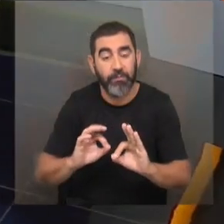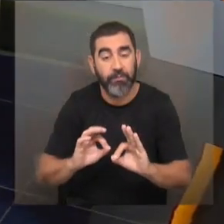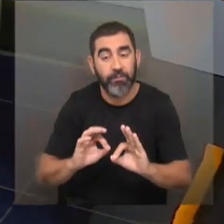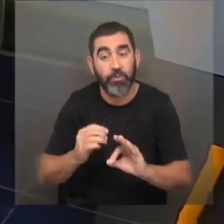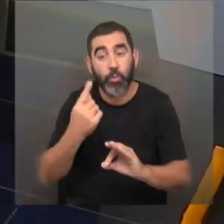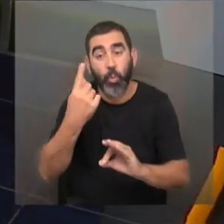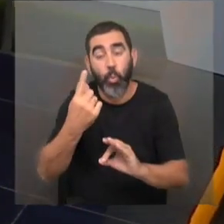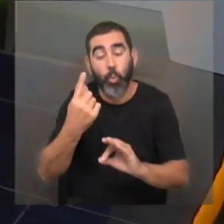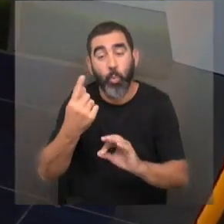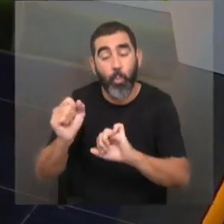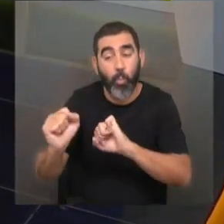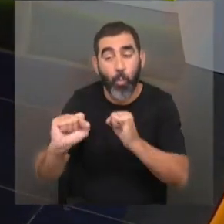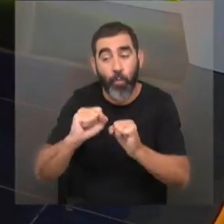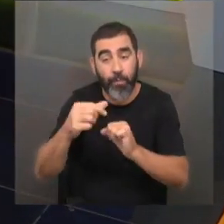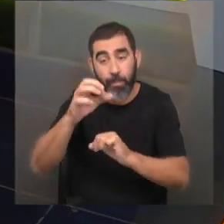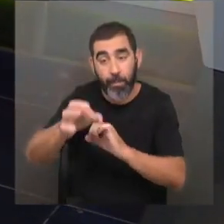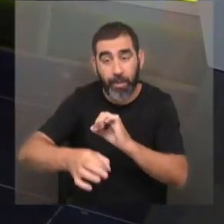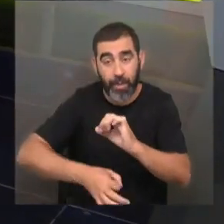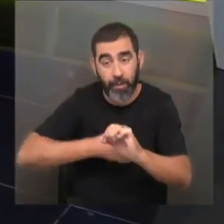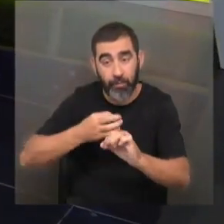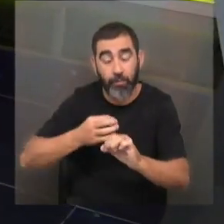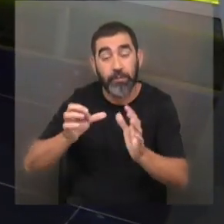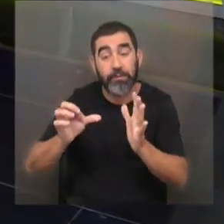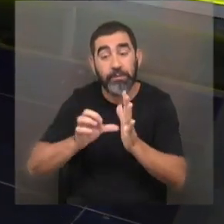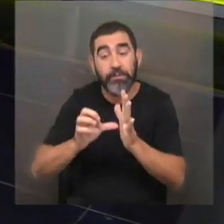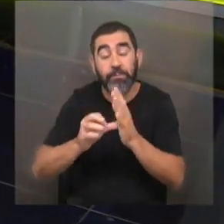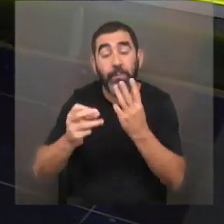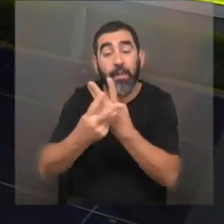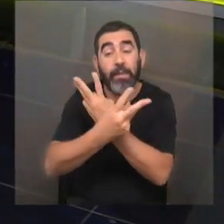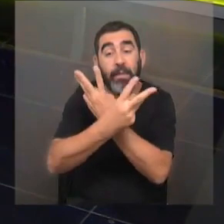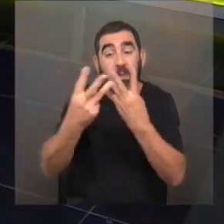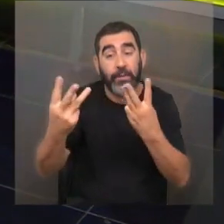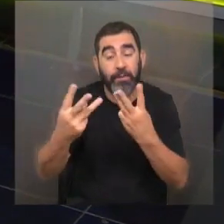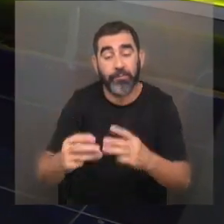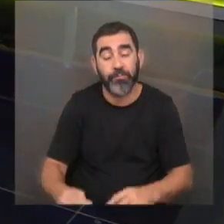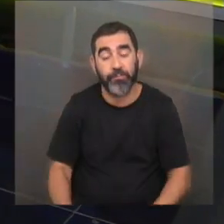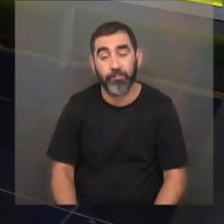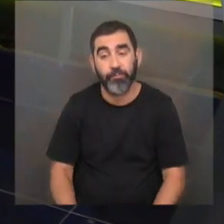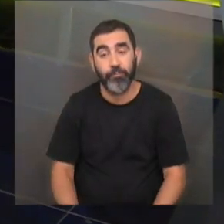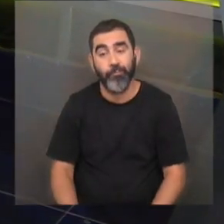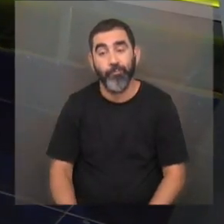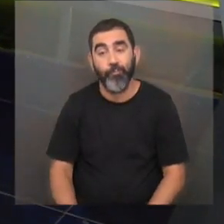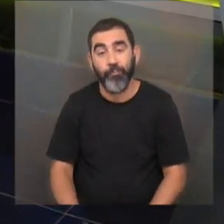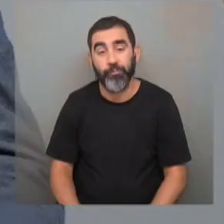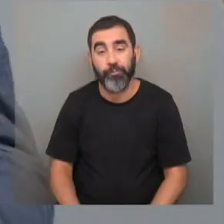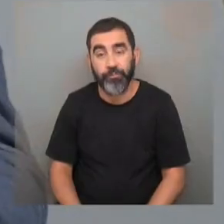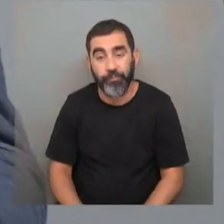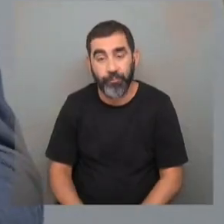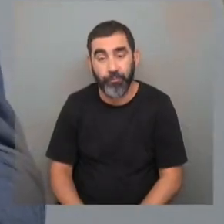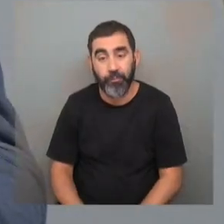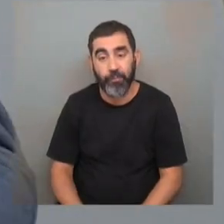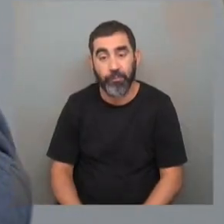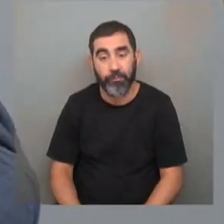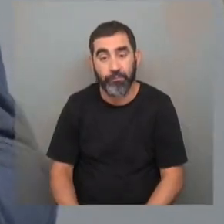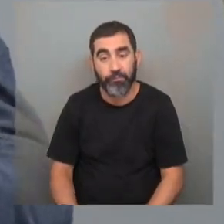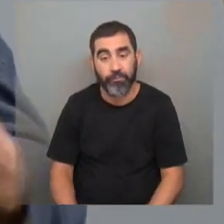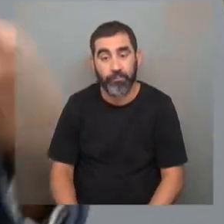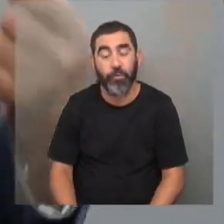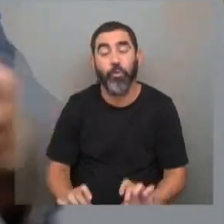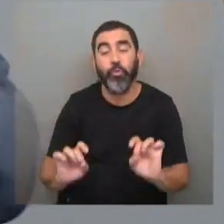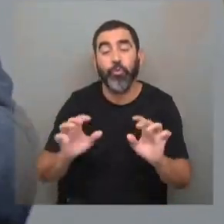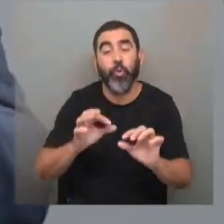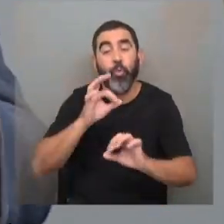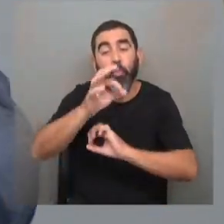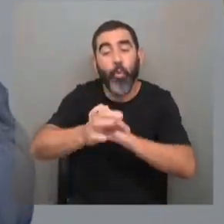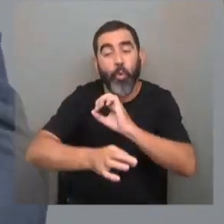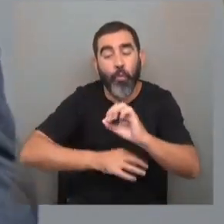un movimiento, a una órbita, sino a una propiedad del sistema. Eso es importante explicarlo. Es más sutil que el hecho de tener un